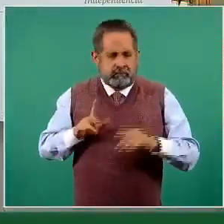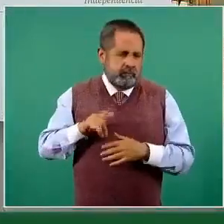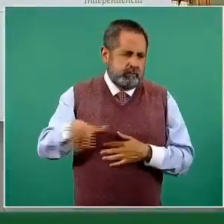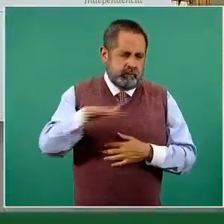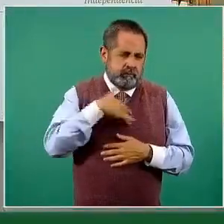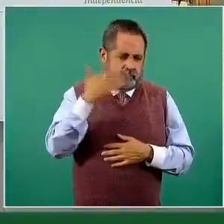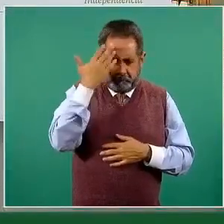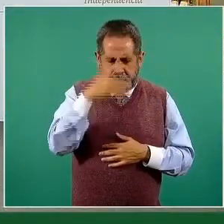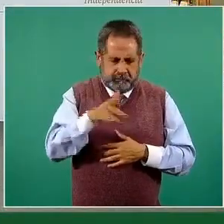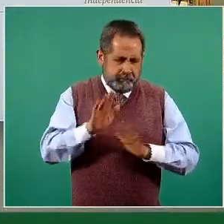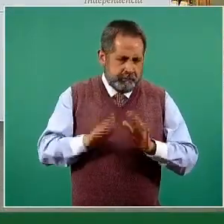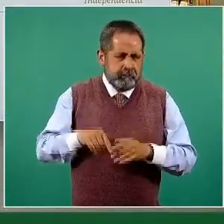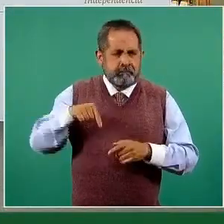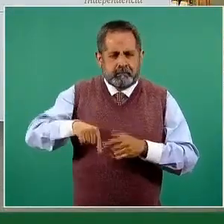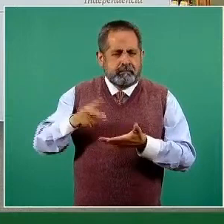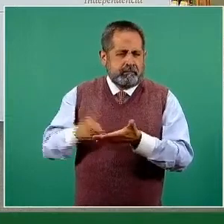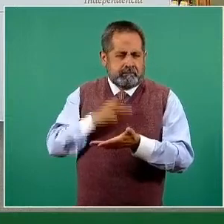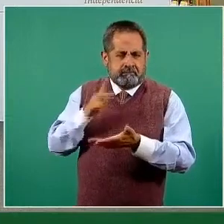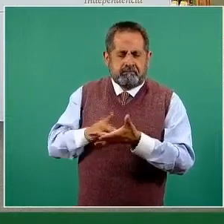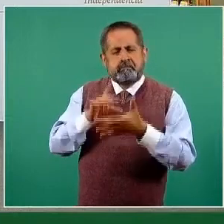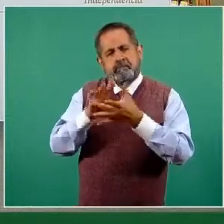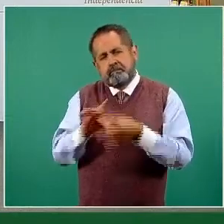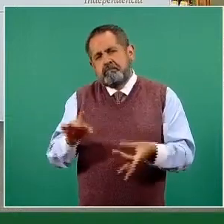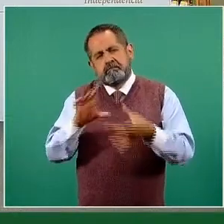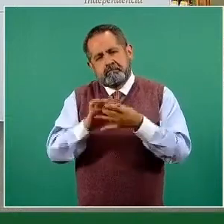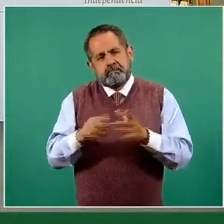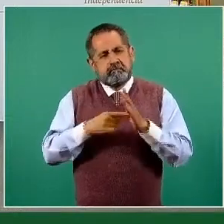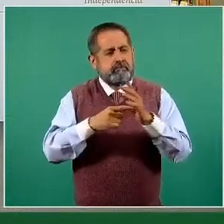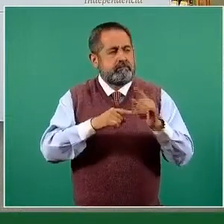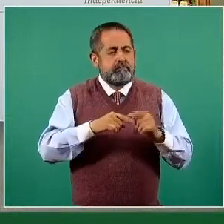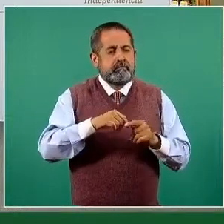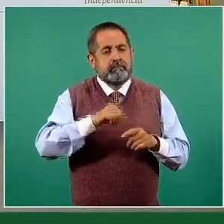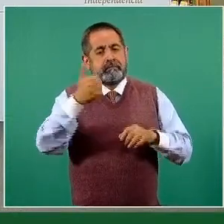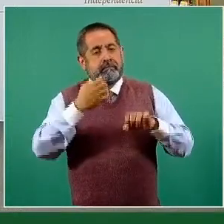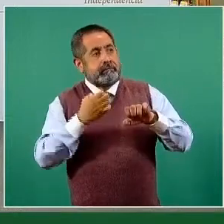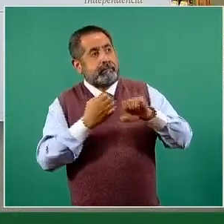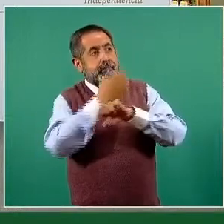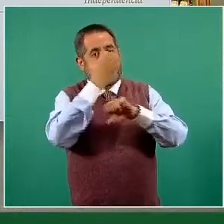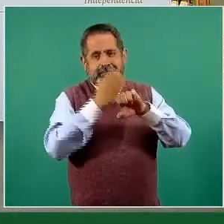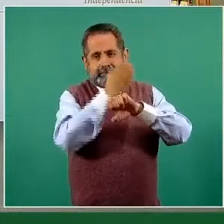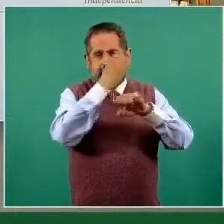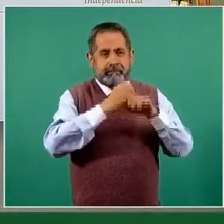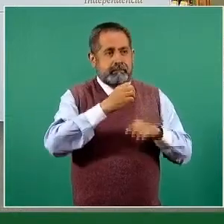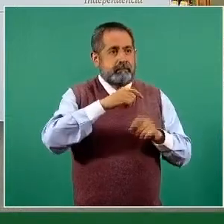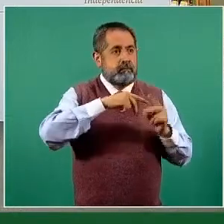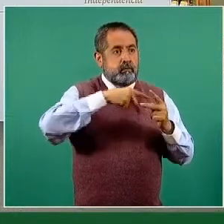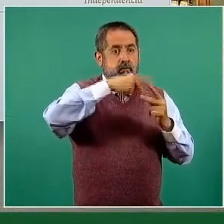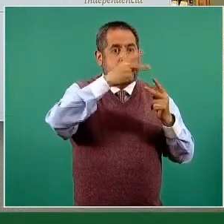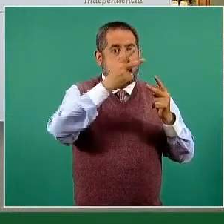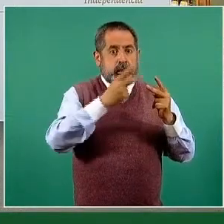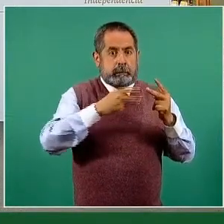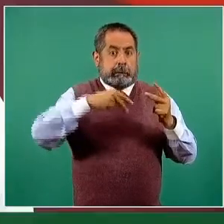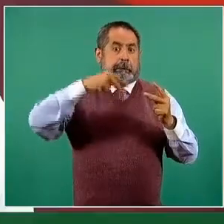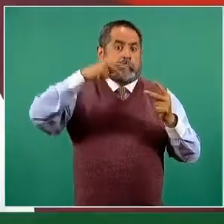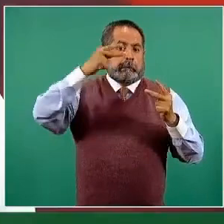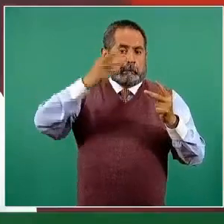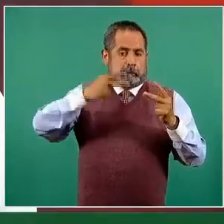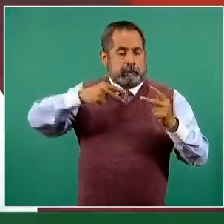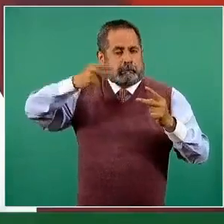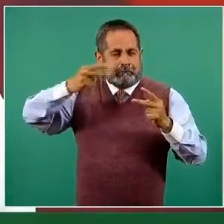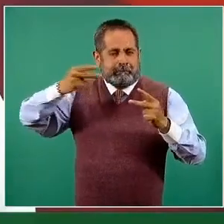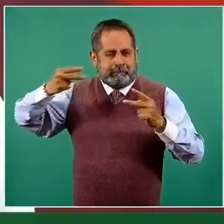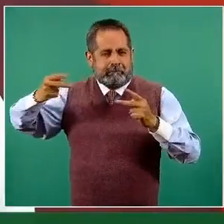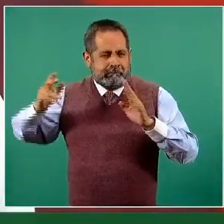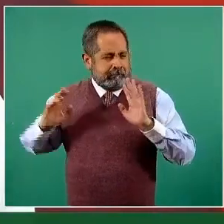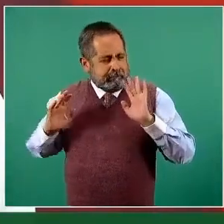hemos notado. Aquí periódicamente hemos presentado curvas epidémicas de los distintos estados nacionales, de los distintos países y también